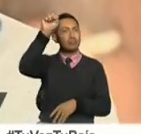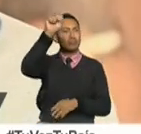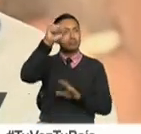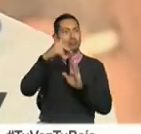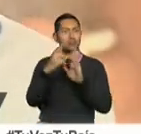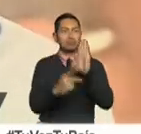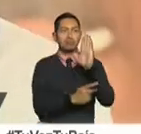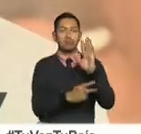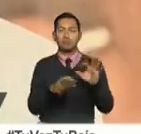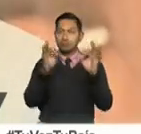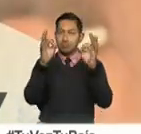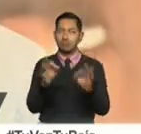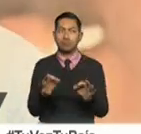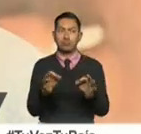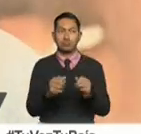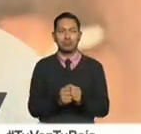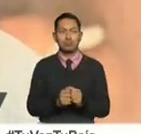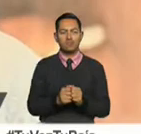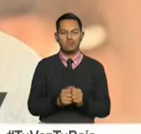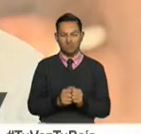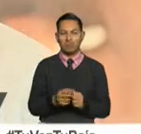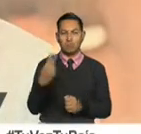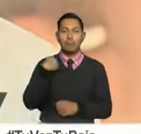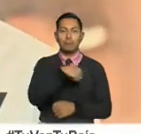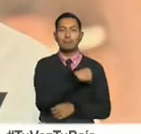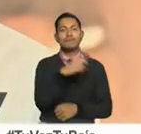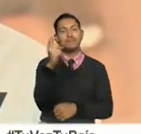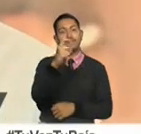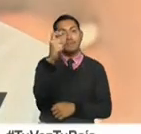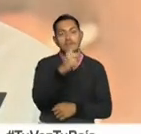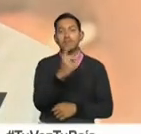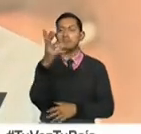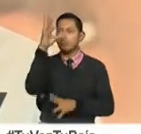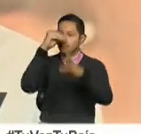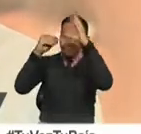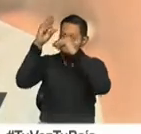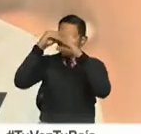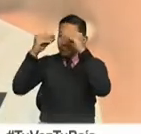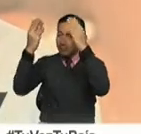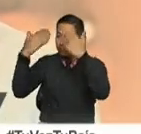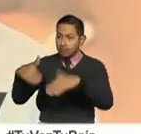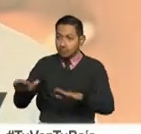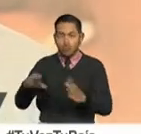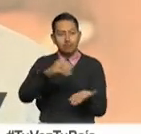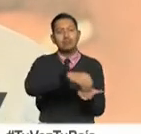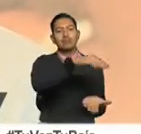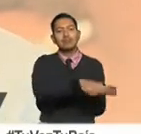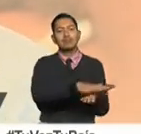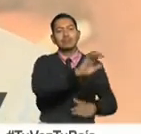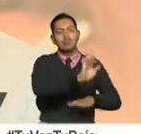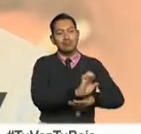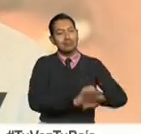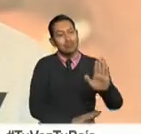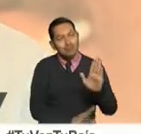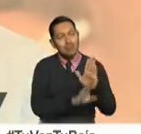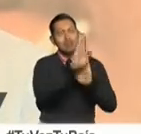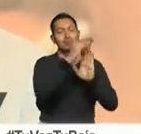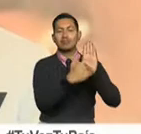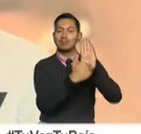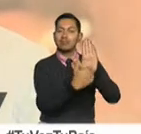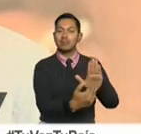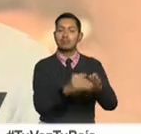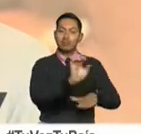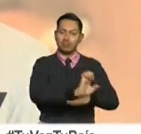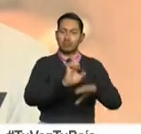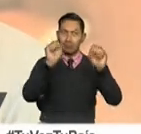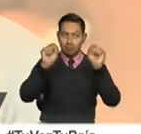programa está esperado. Necesitamos esas buenas lecciones aprendidas. Necesitamos éxito. Necesitamos demostrar que